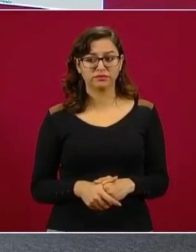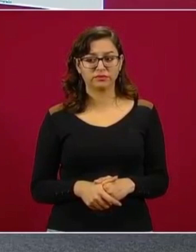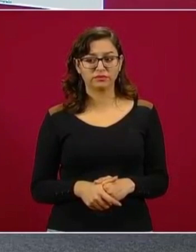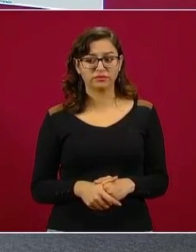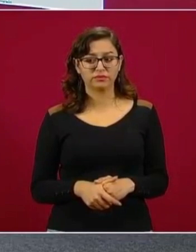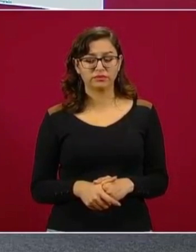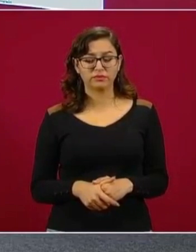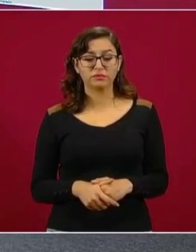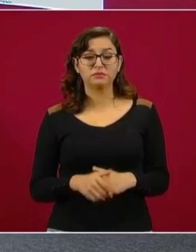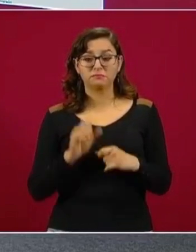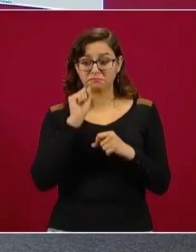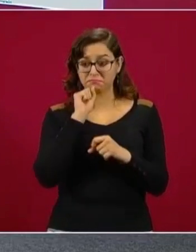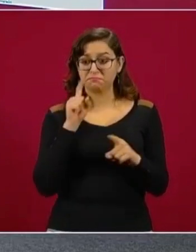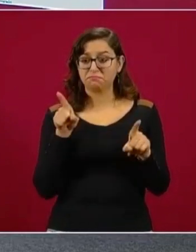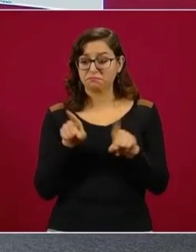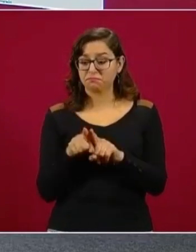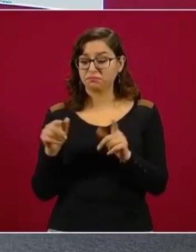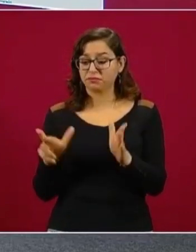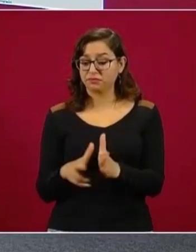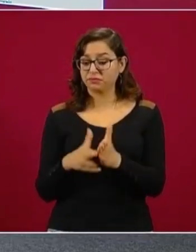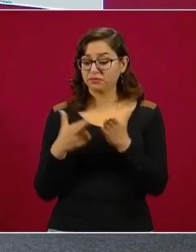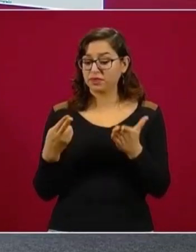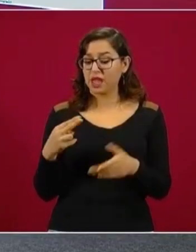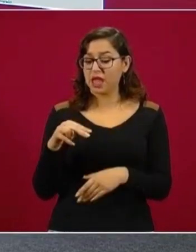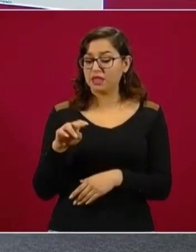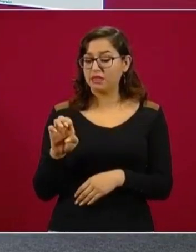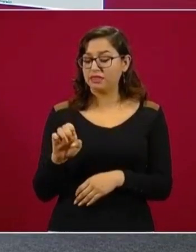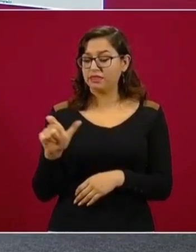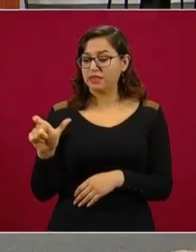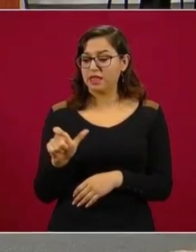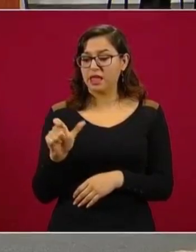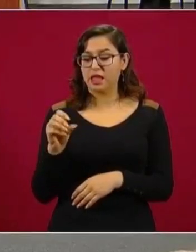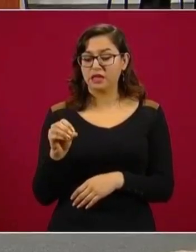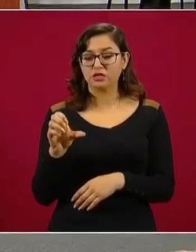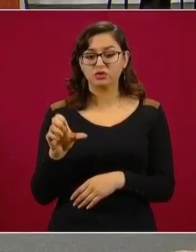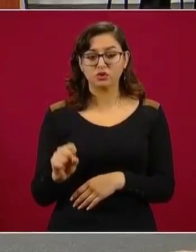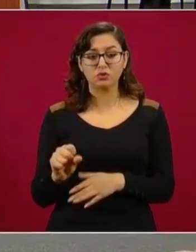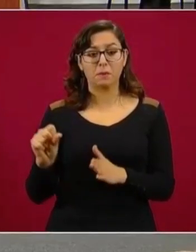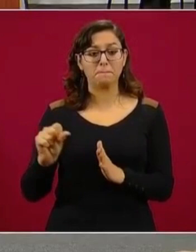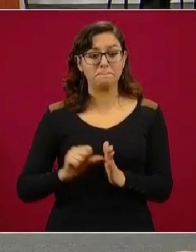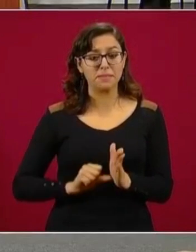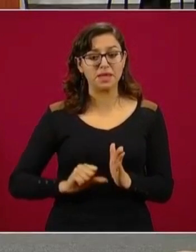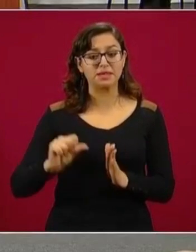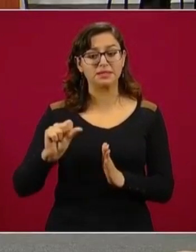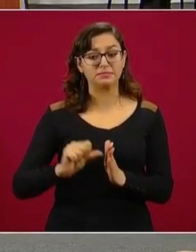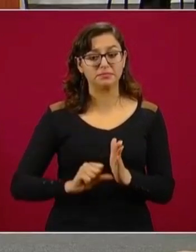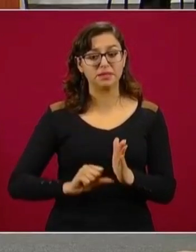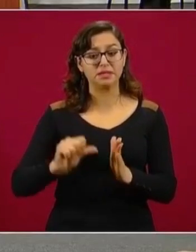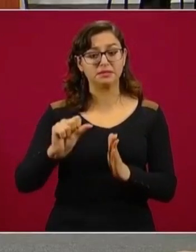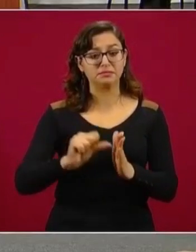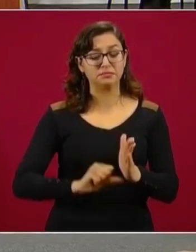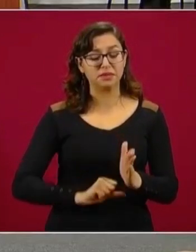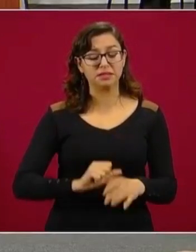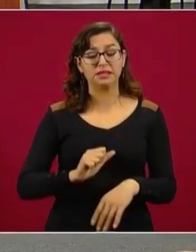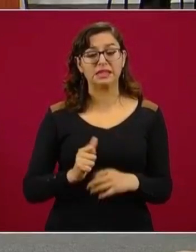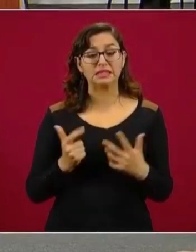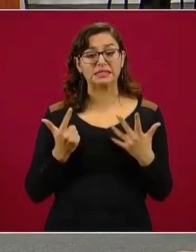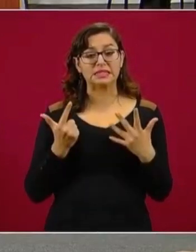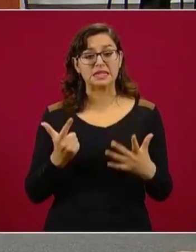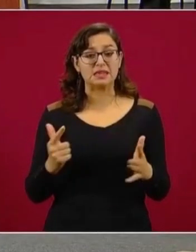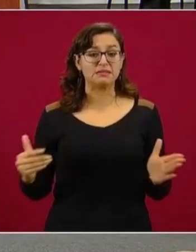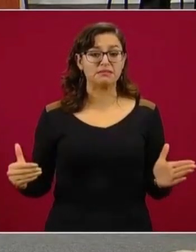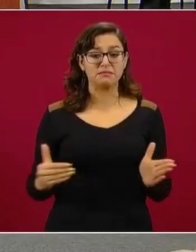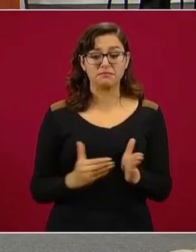La revista Nexos también, mes con mes, 7,000 ejemplares les compraba el